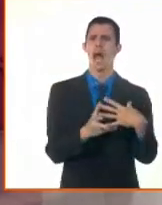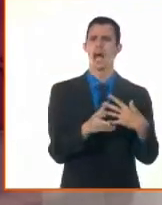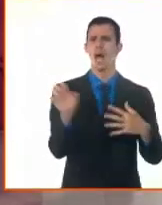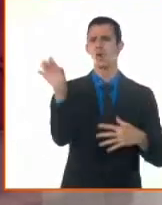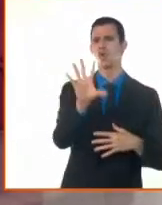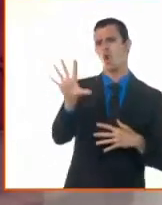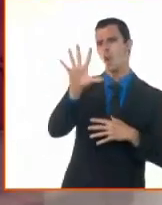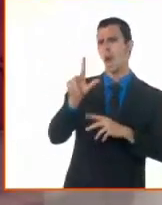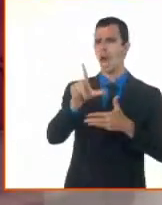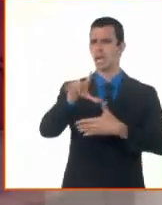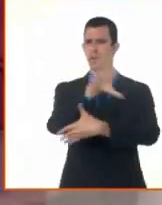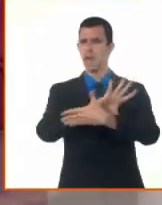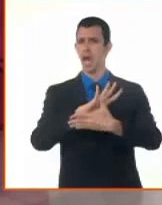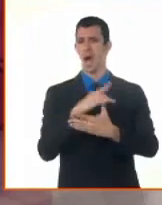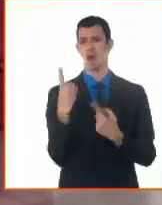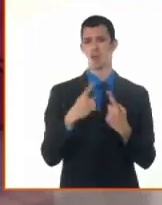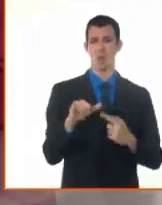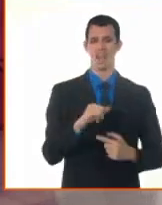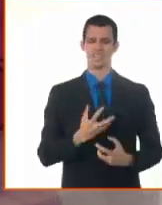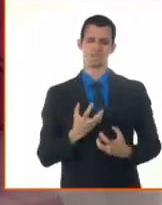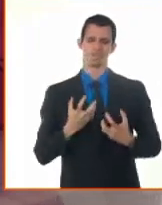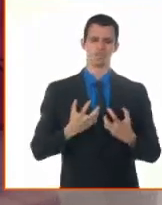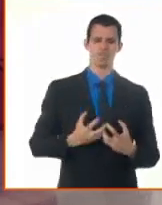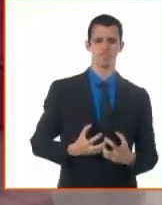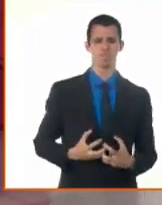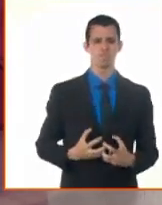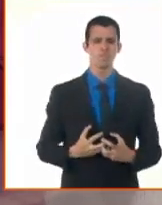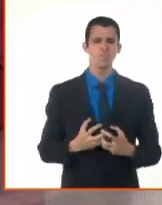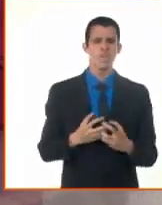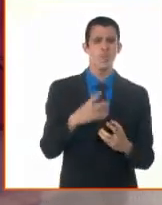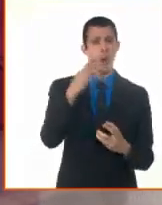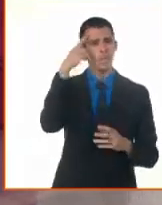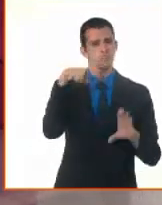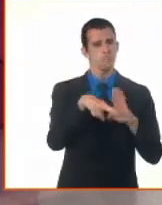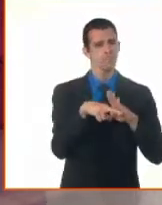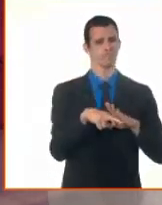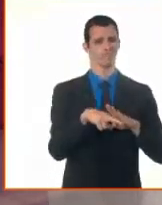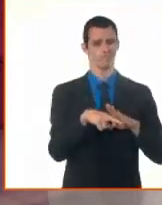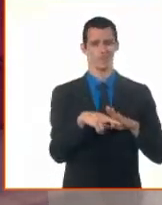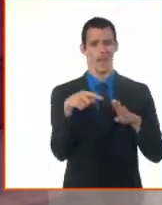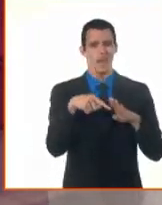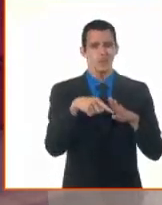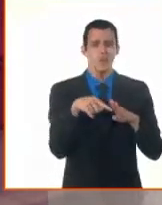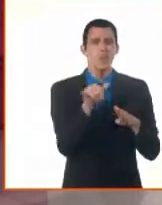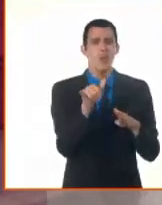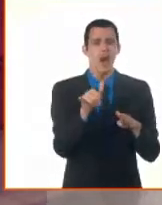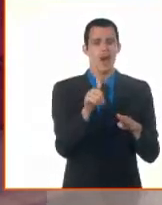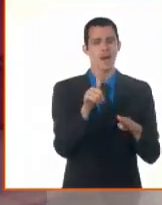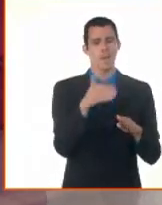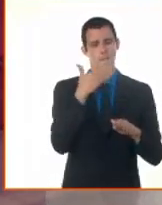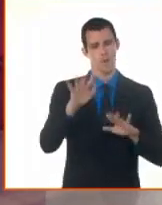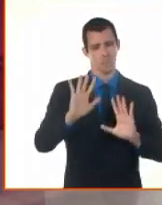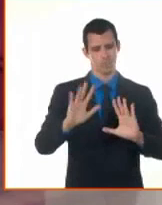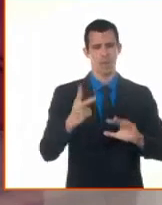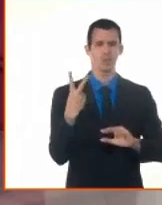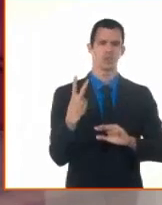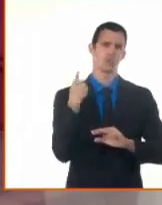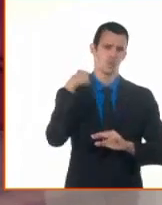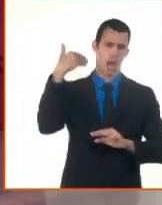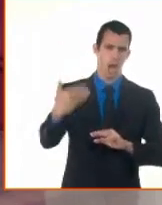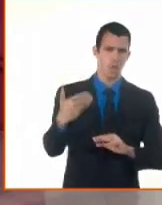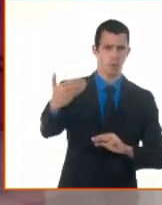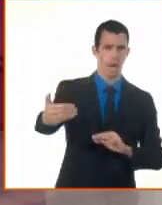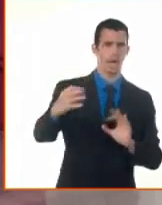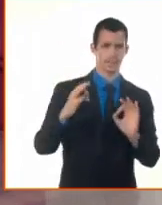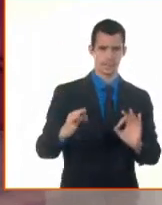tenido en cuenta yo creo que de el mecanismo de las cumbres iberoamericanas uno de los